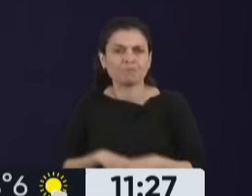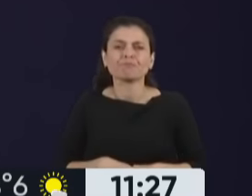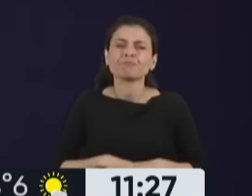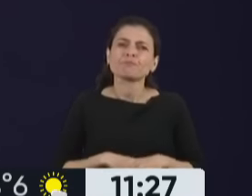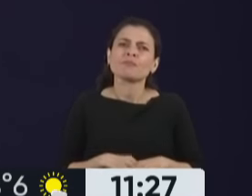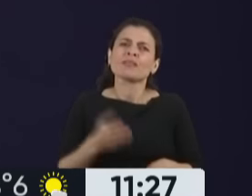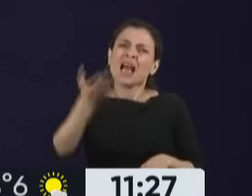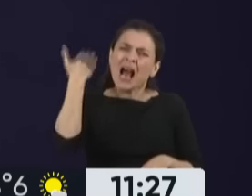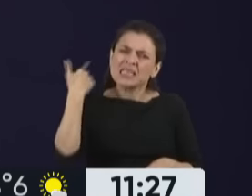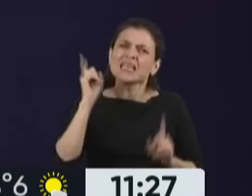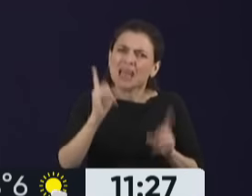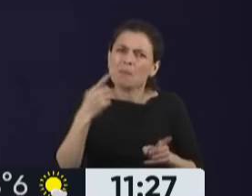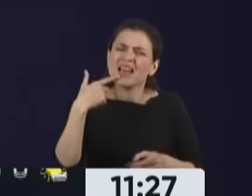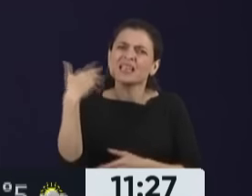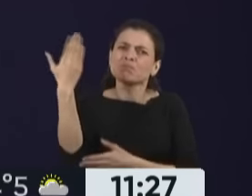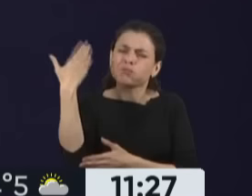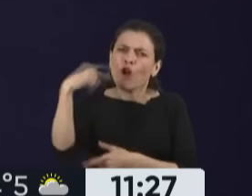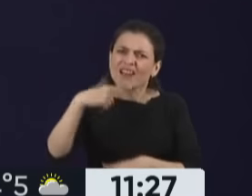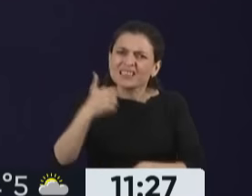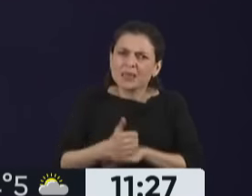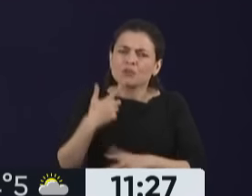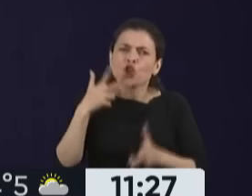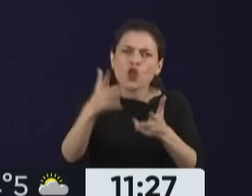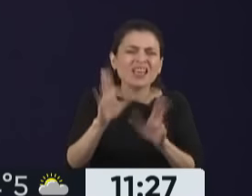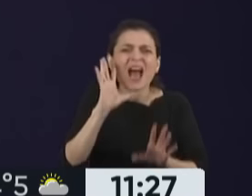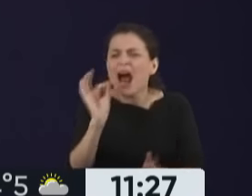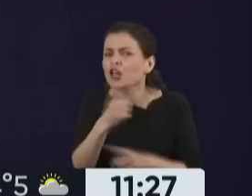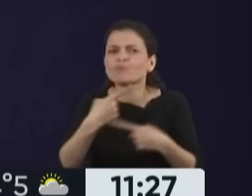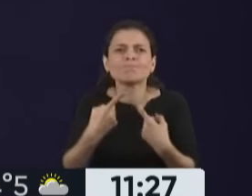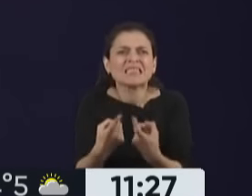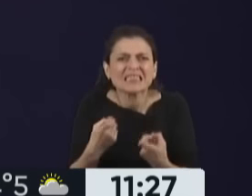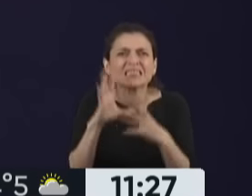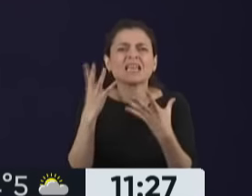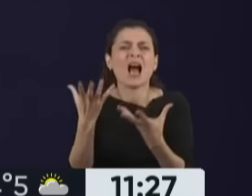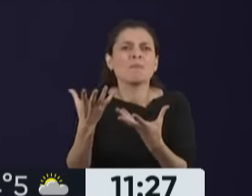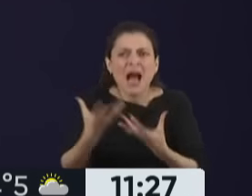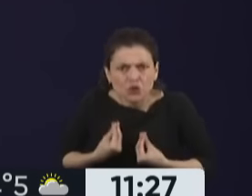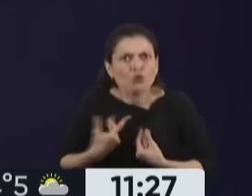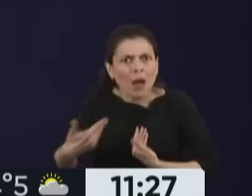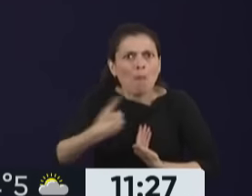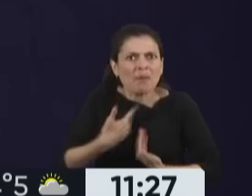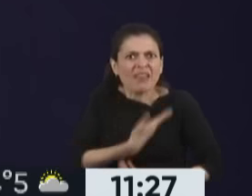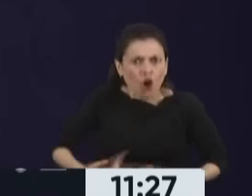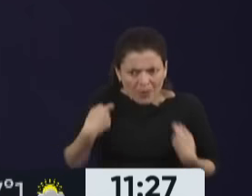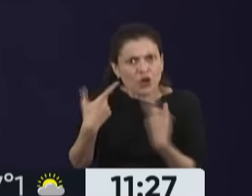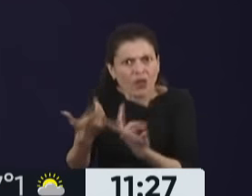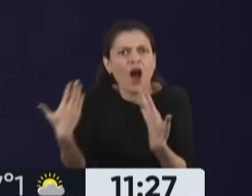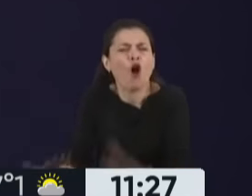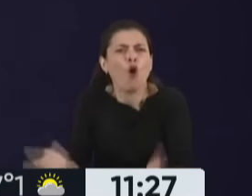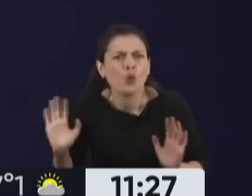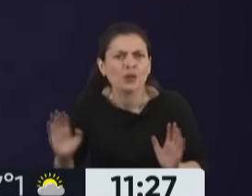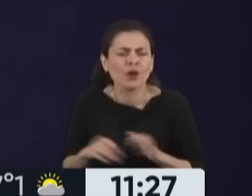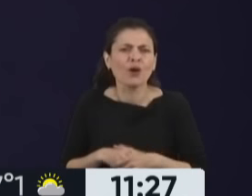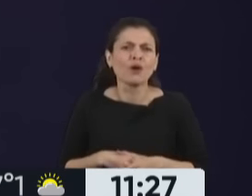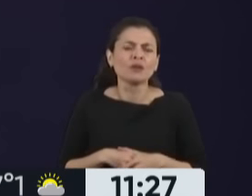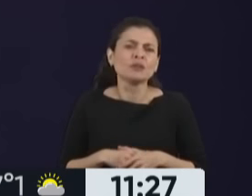ayer, por supuesto que estamos a disposición de todo aquel que solicite ayuda y